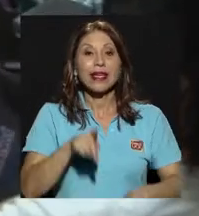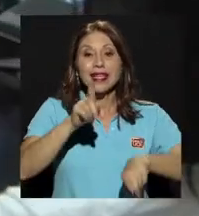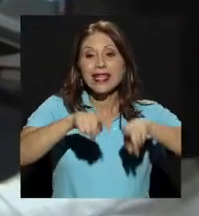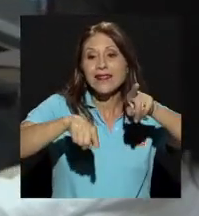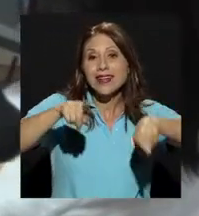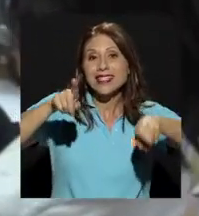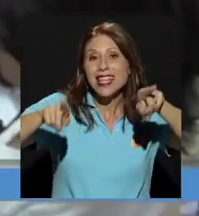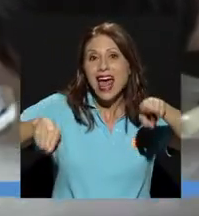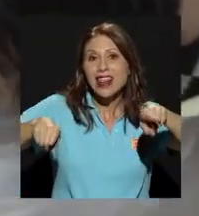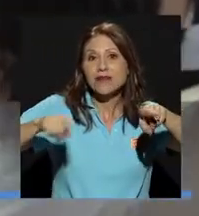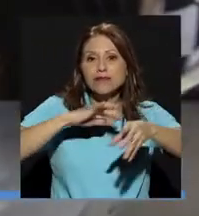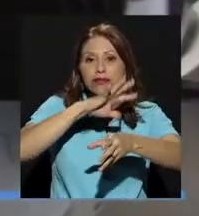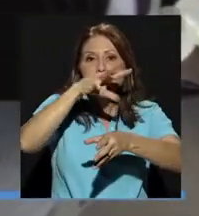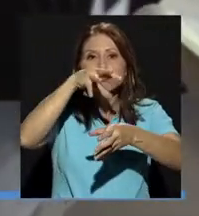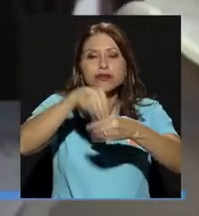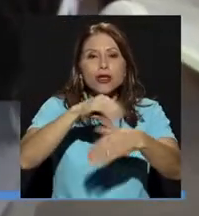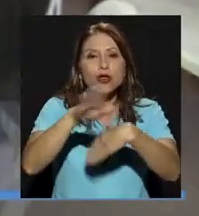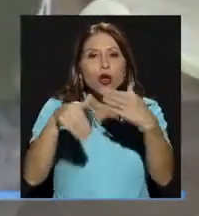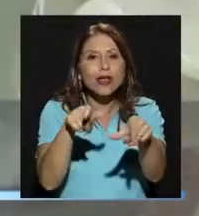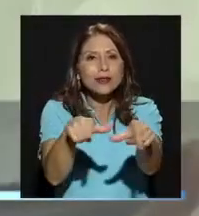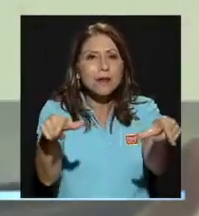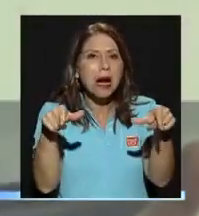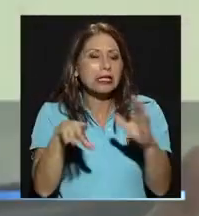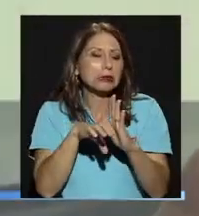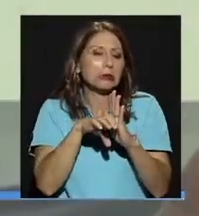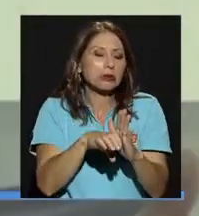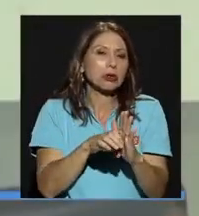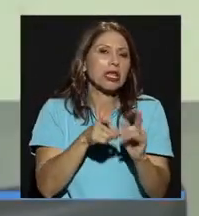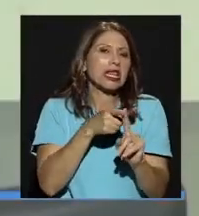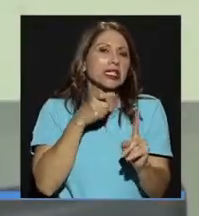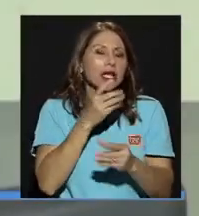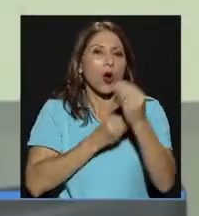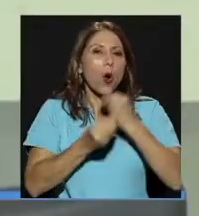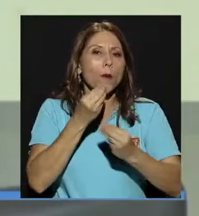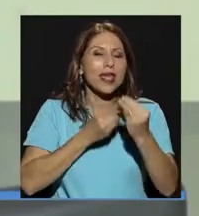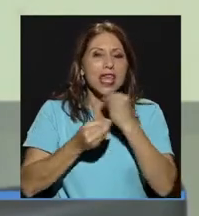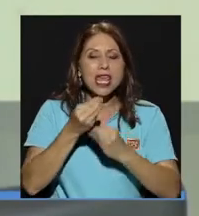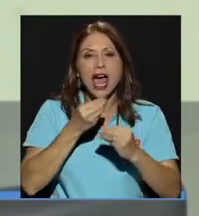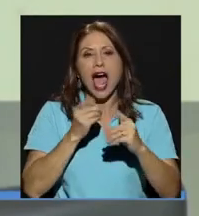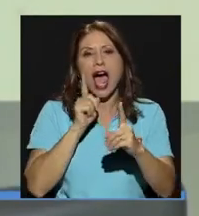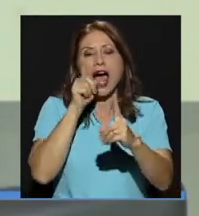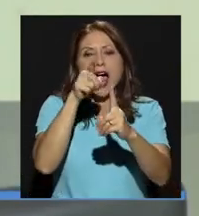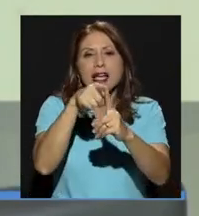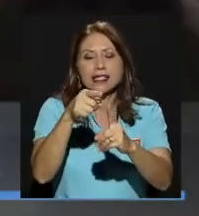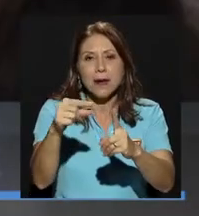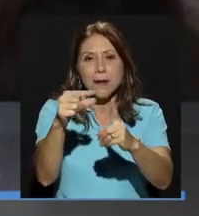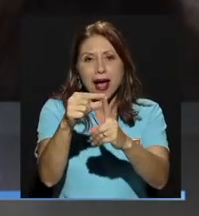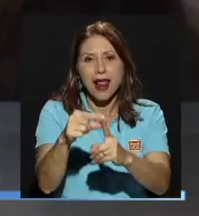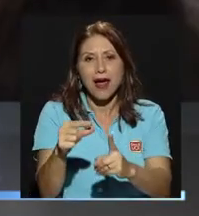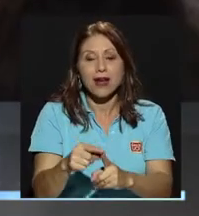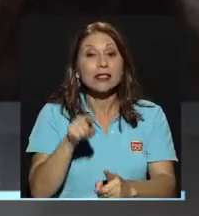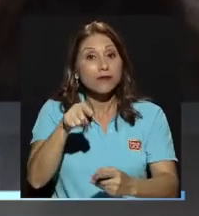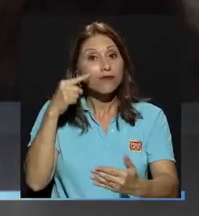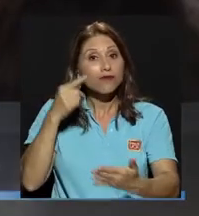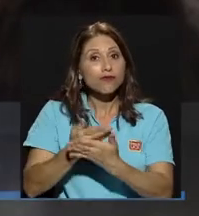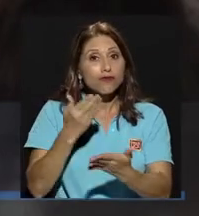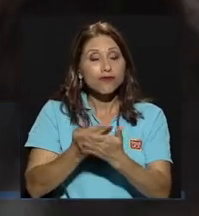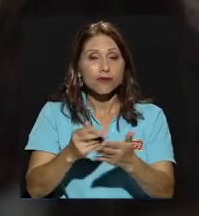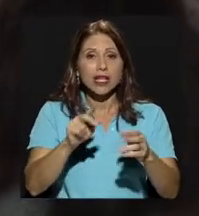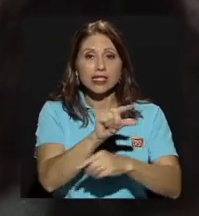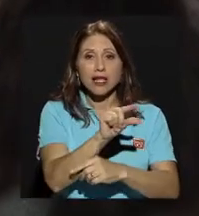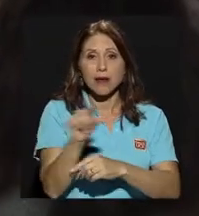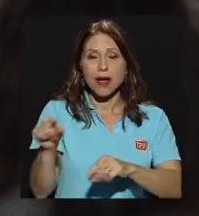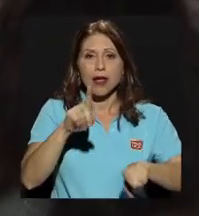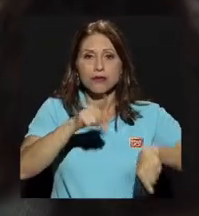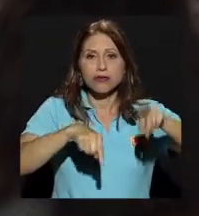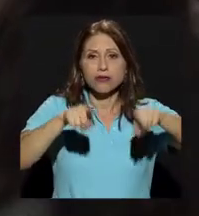La diversidad está en todas partes, va desde la comida hasta las palabras. Así lo evidenció la Semana de